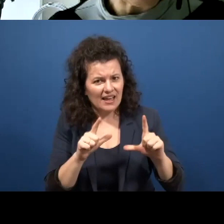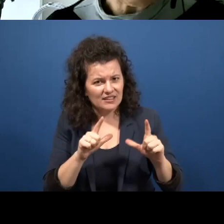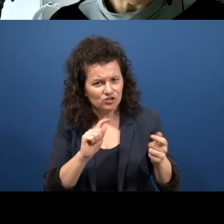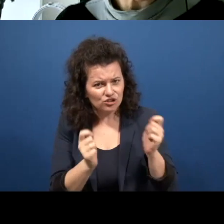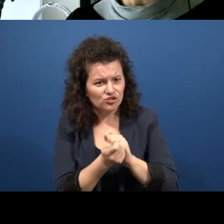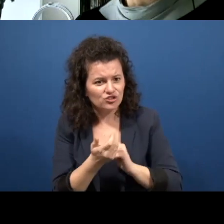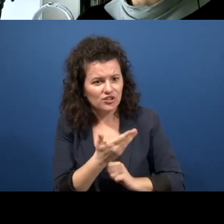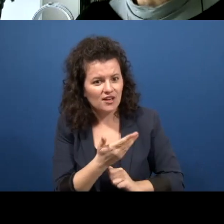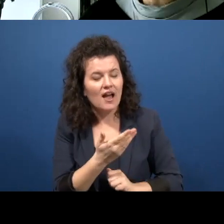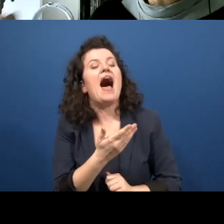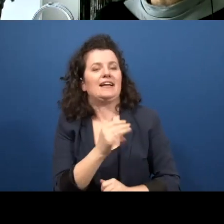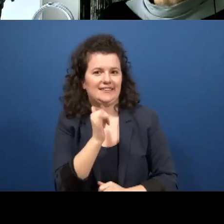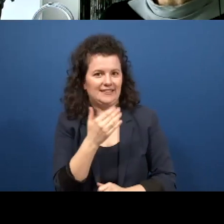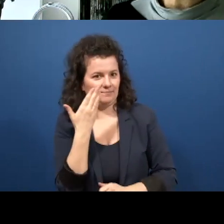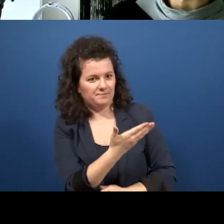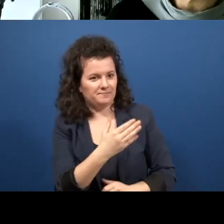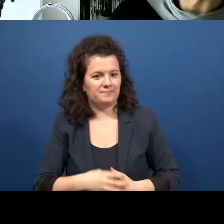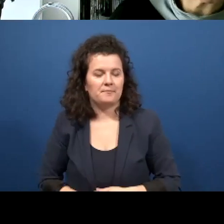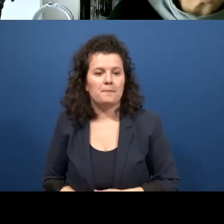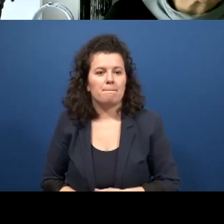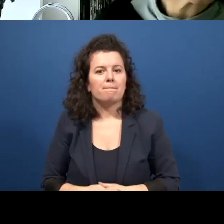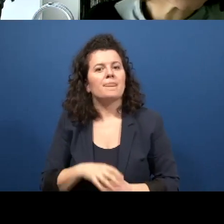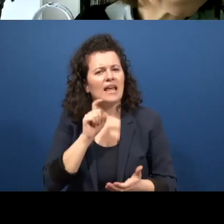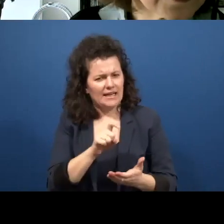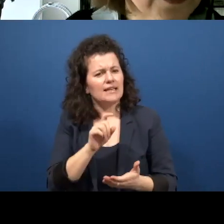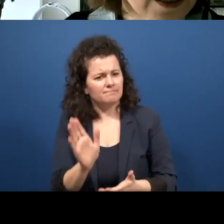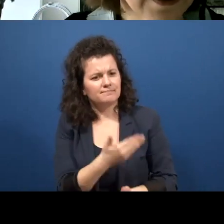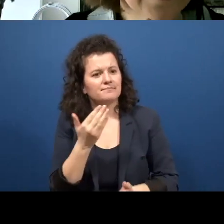Y bueno,